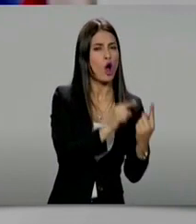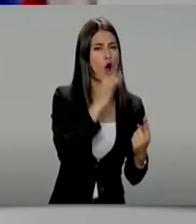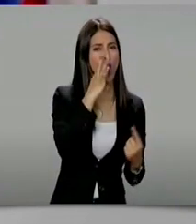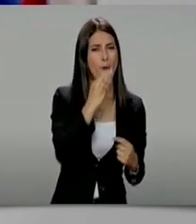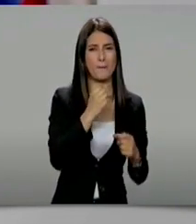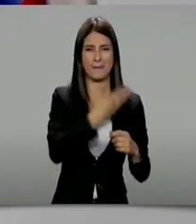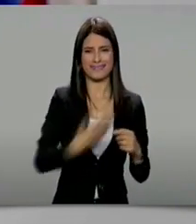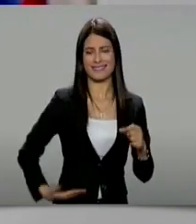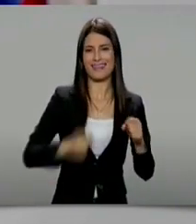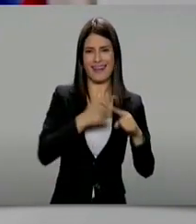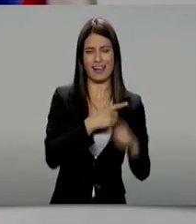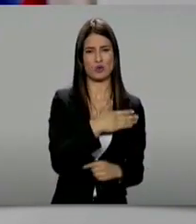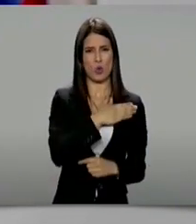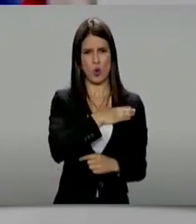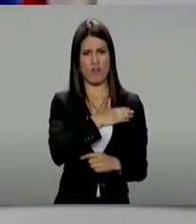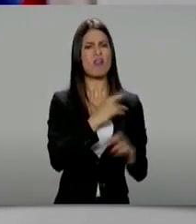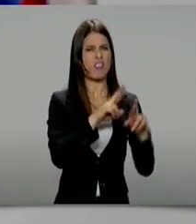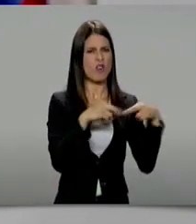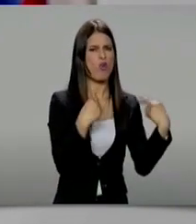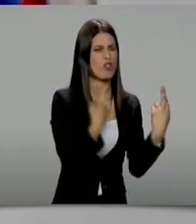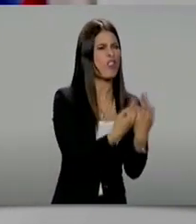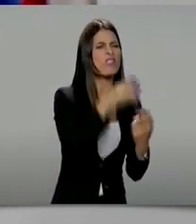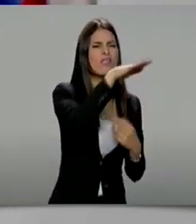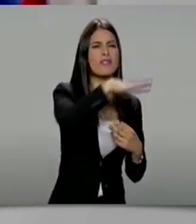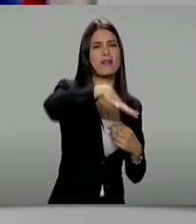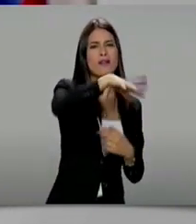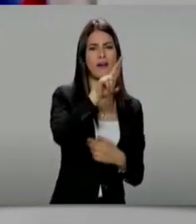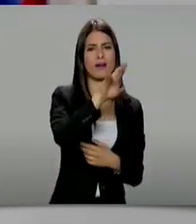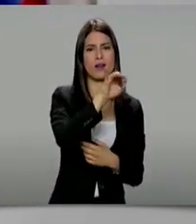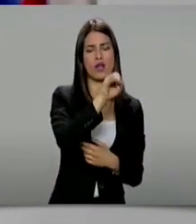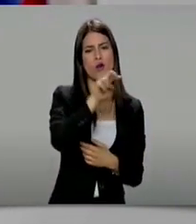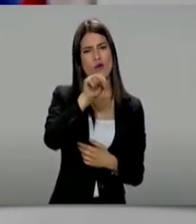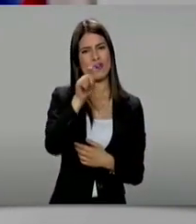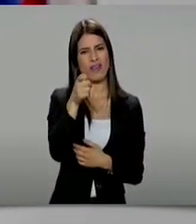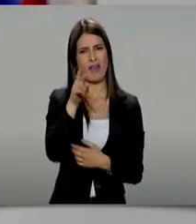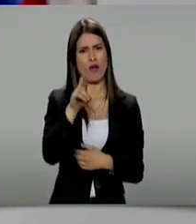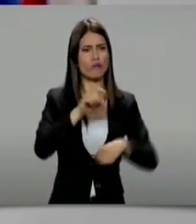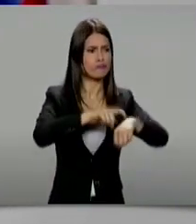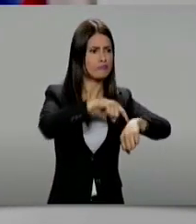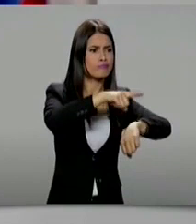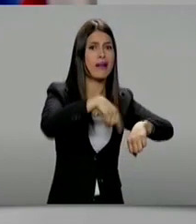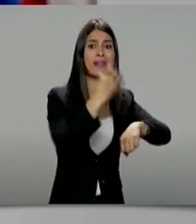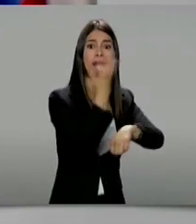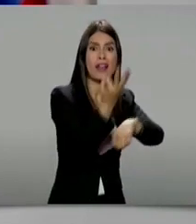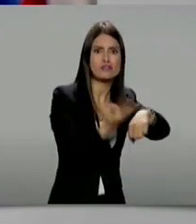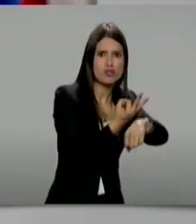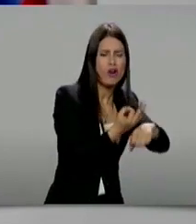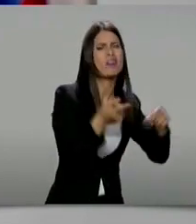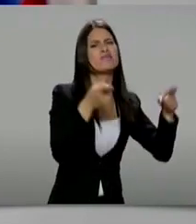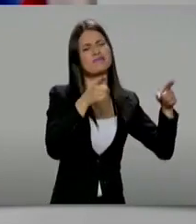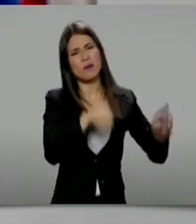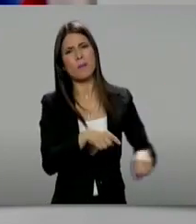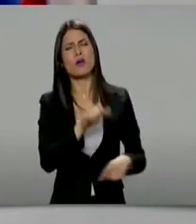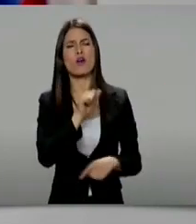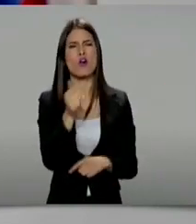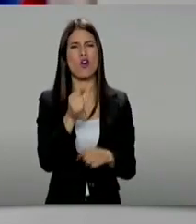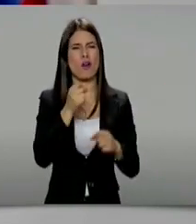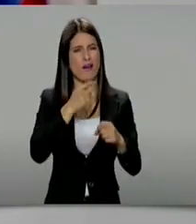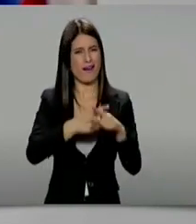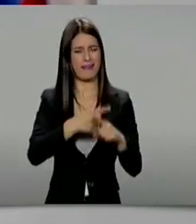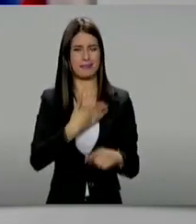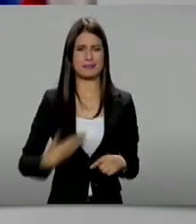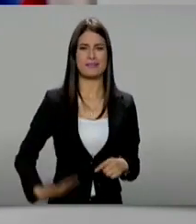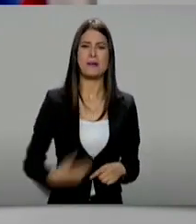horas y he hablado varias veces con el presidente pastrana con la exministra Marta Lucía